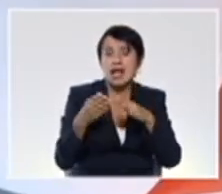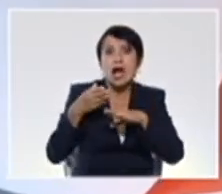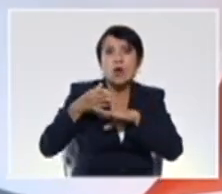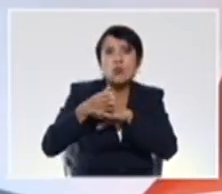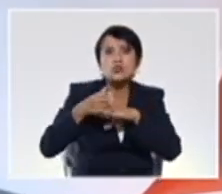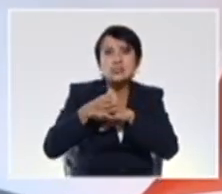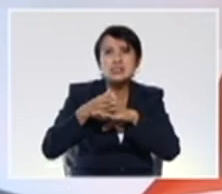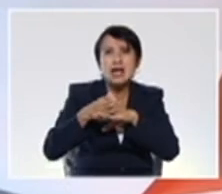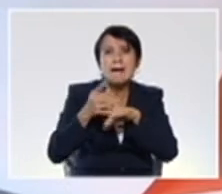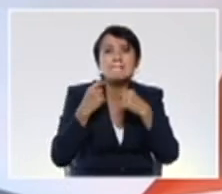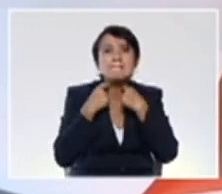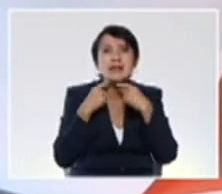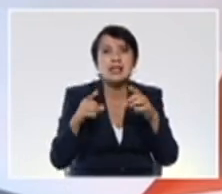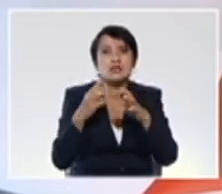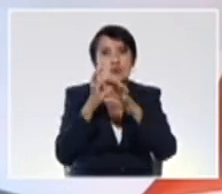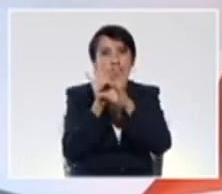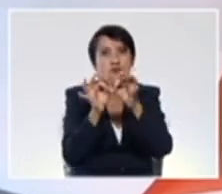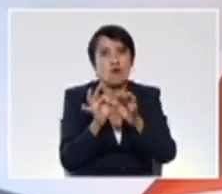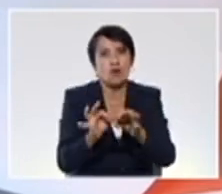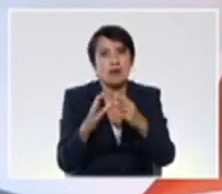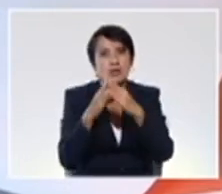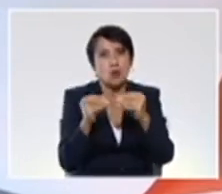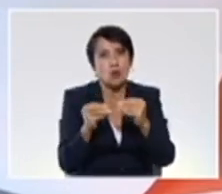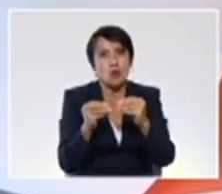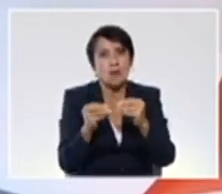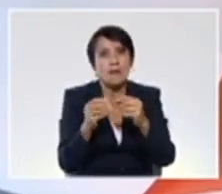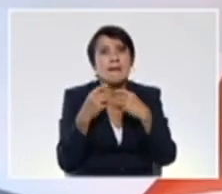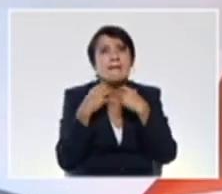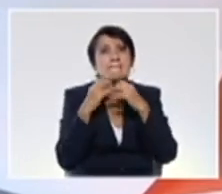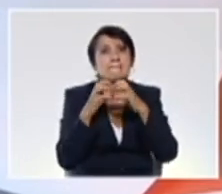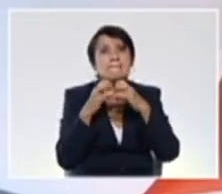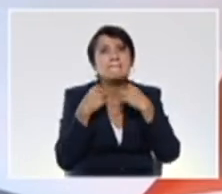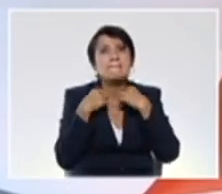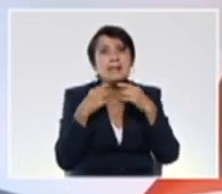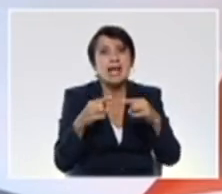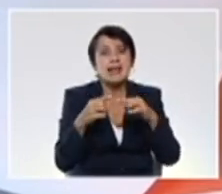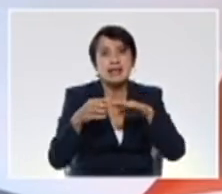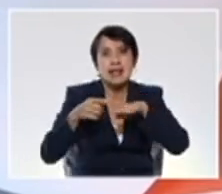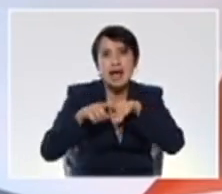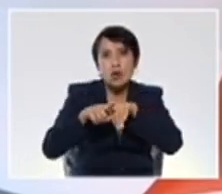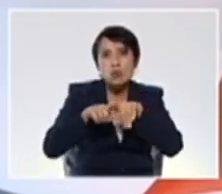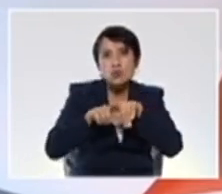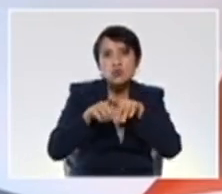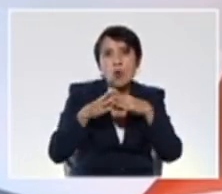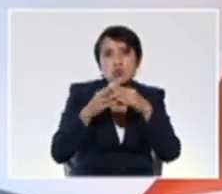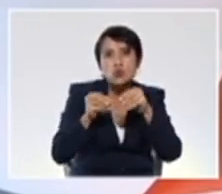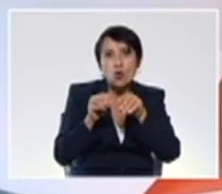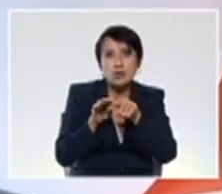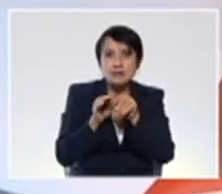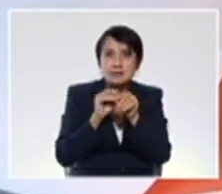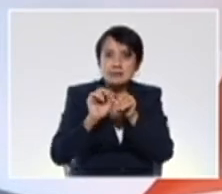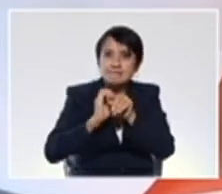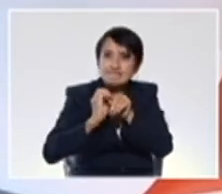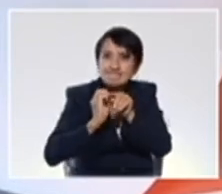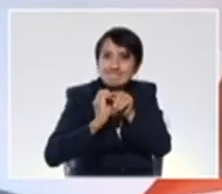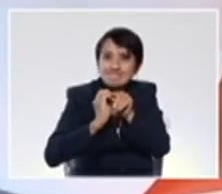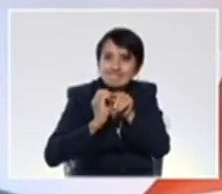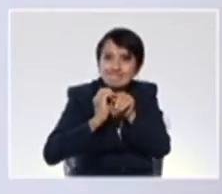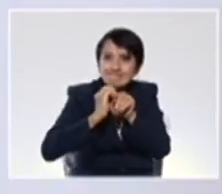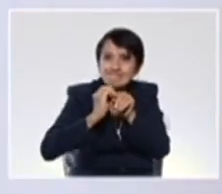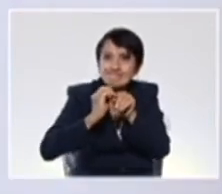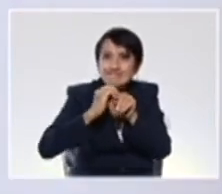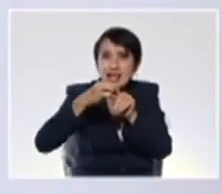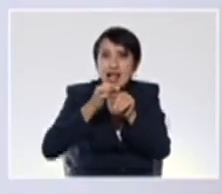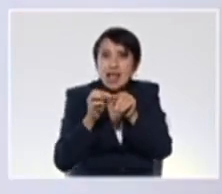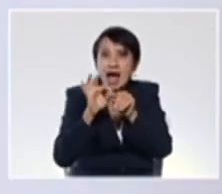su forma. Permítanme rayarlo aquí. Va a perder esta forma que está aquí, ¿ves? Y al perder esta forma, ella va a perder